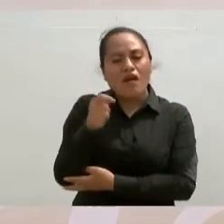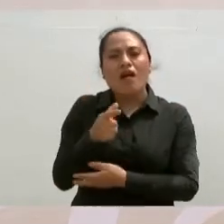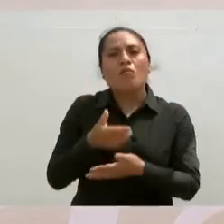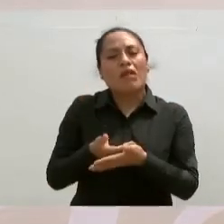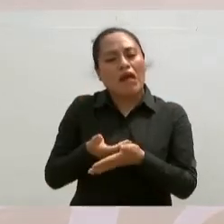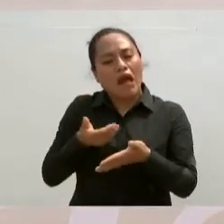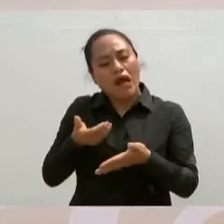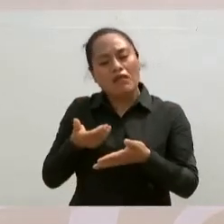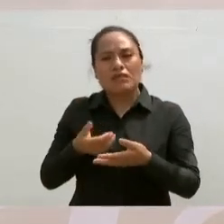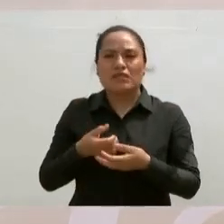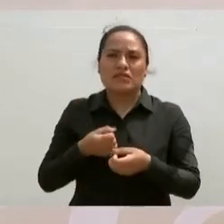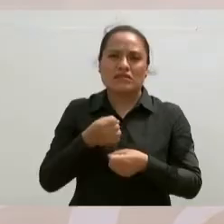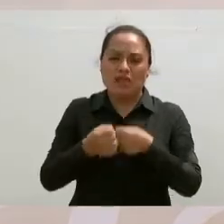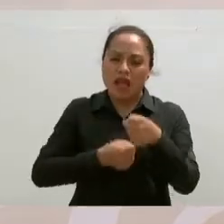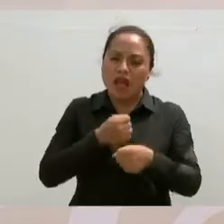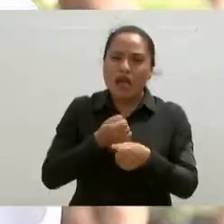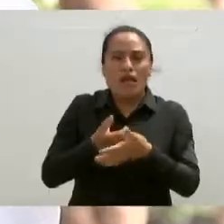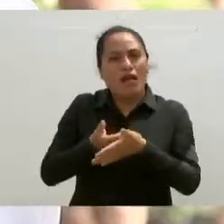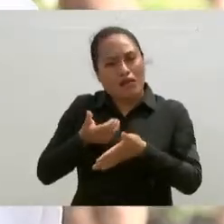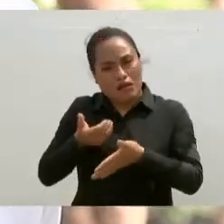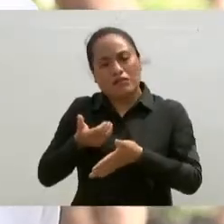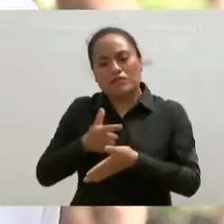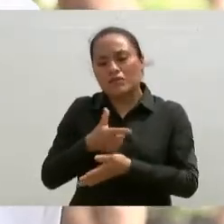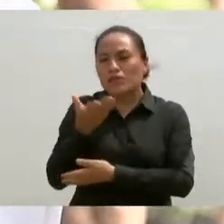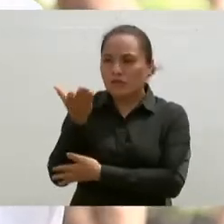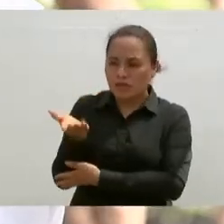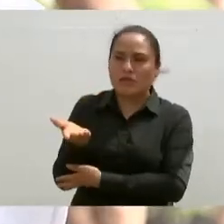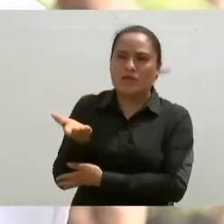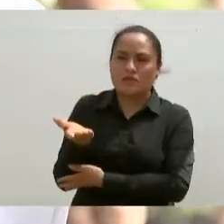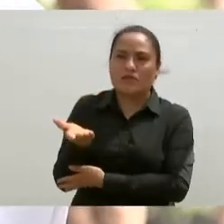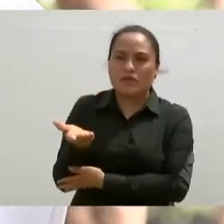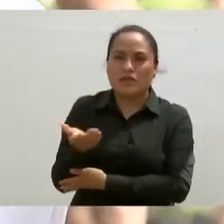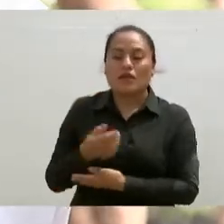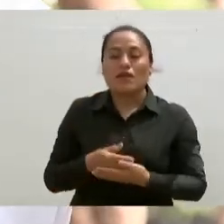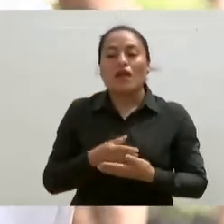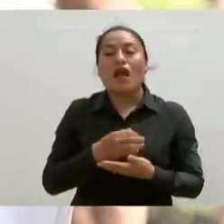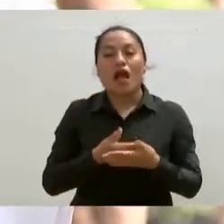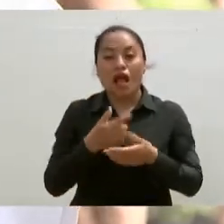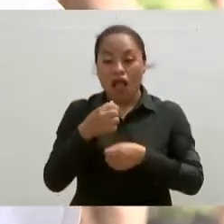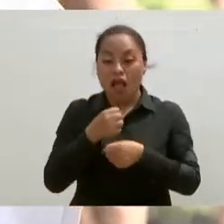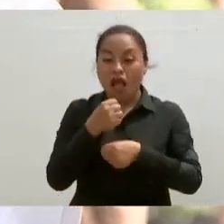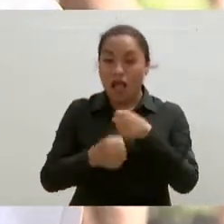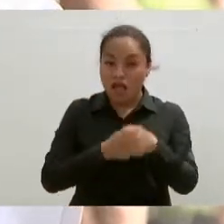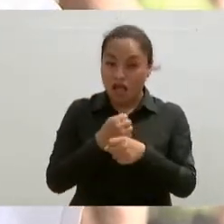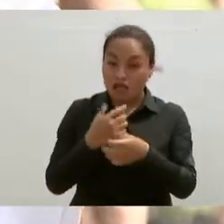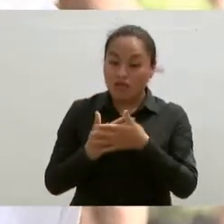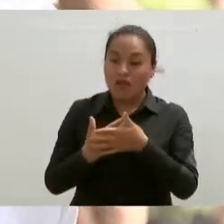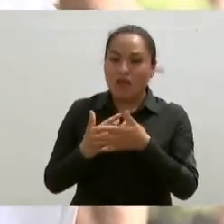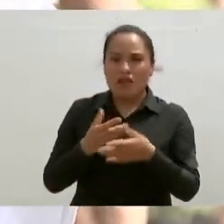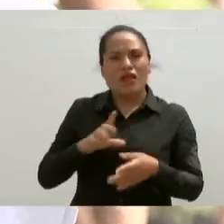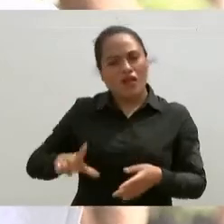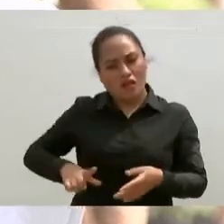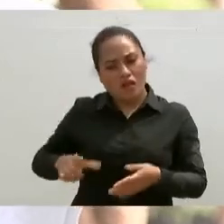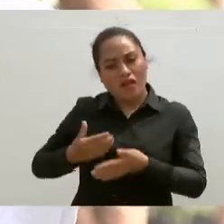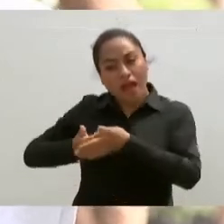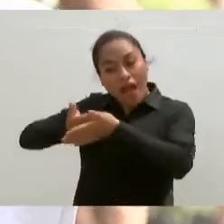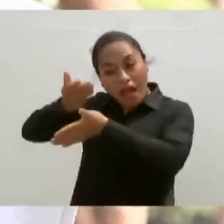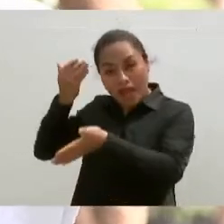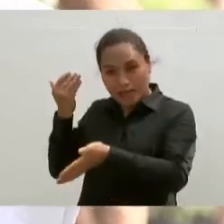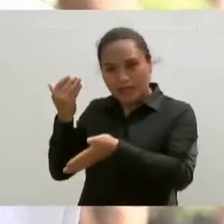temprana, y en el gobierno pasado se hizo esa reforma para